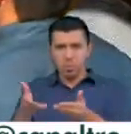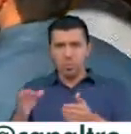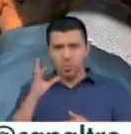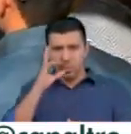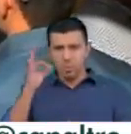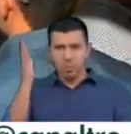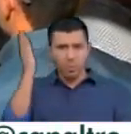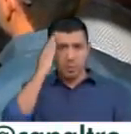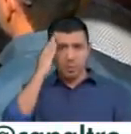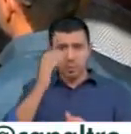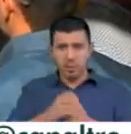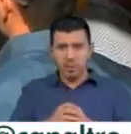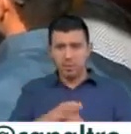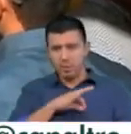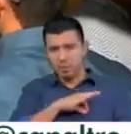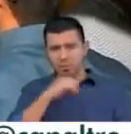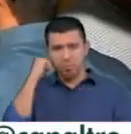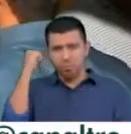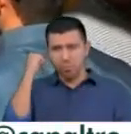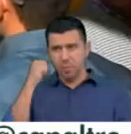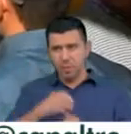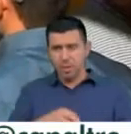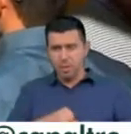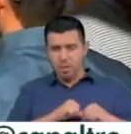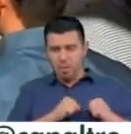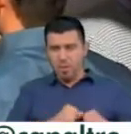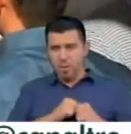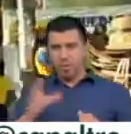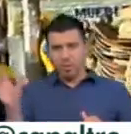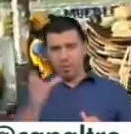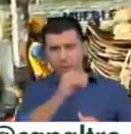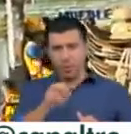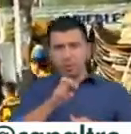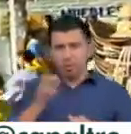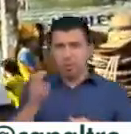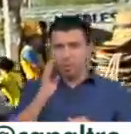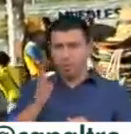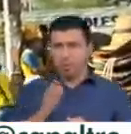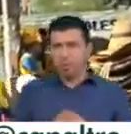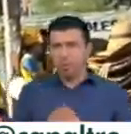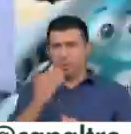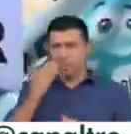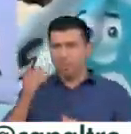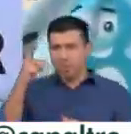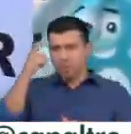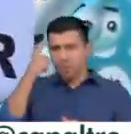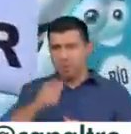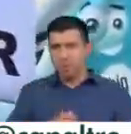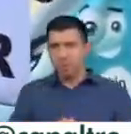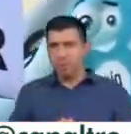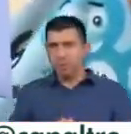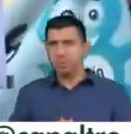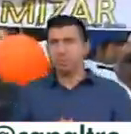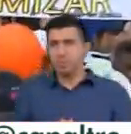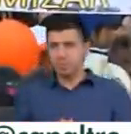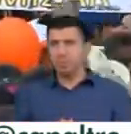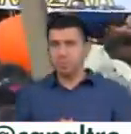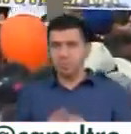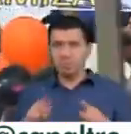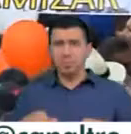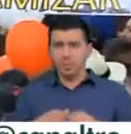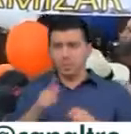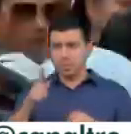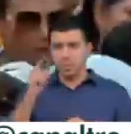que se ha sabido ganar el corazón de todos los nortesantandereanos la concentración también fue muestra de la simpatía popular del mandatario